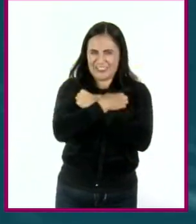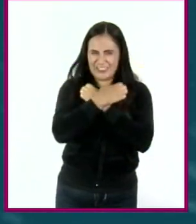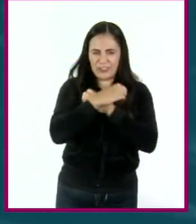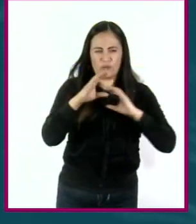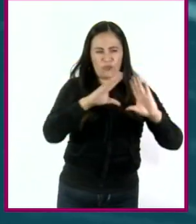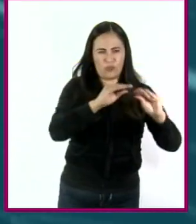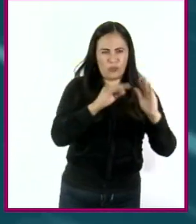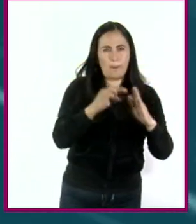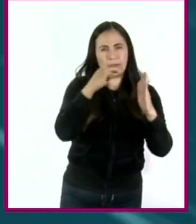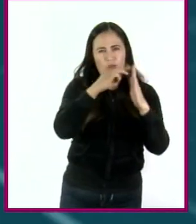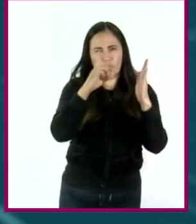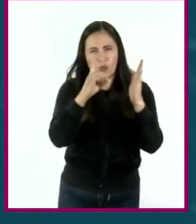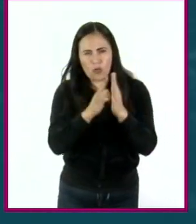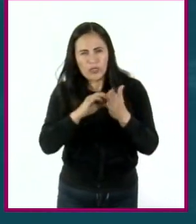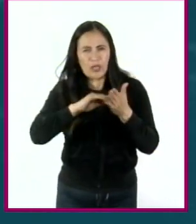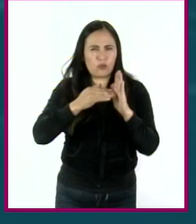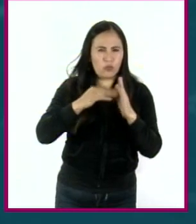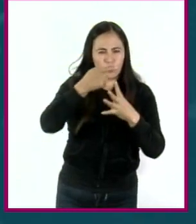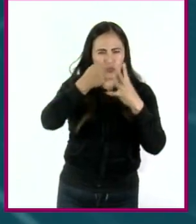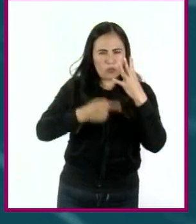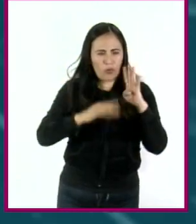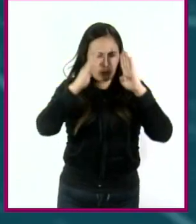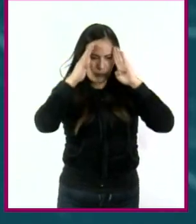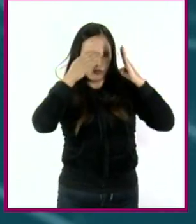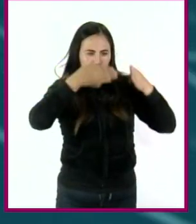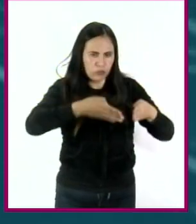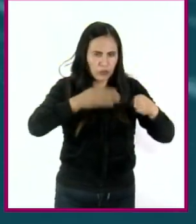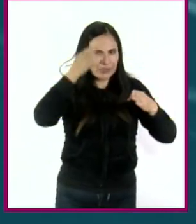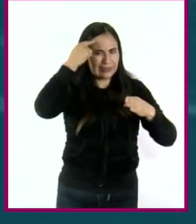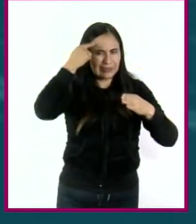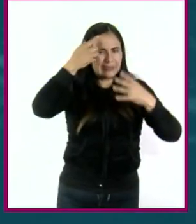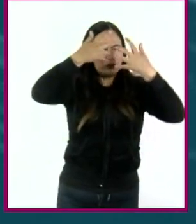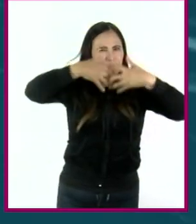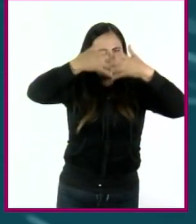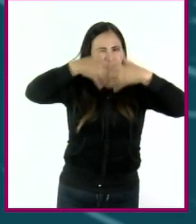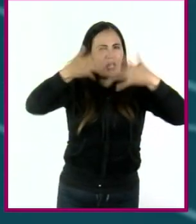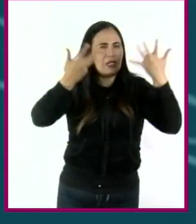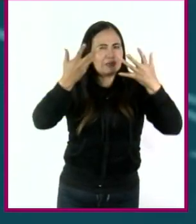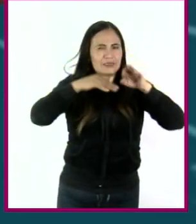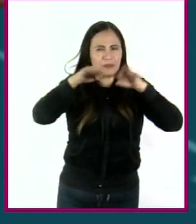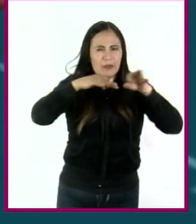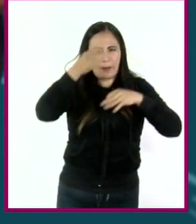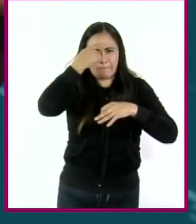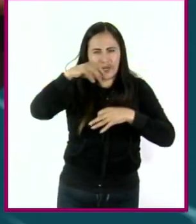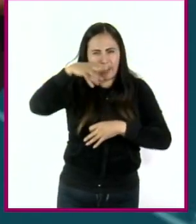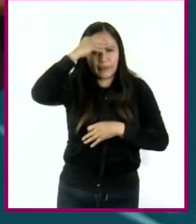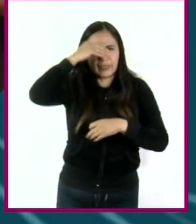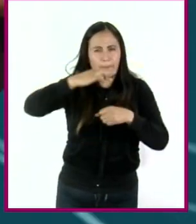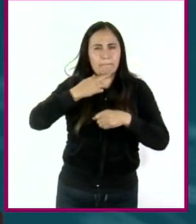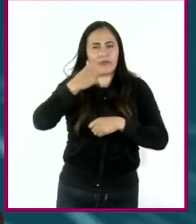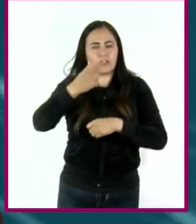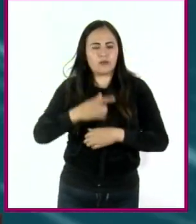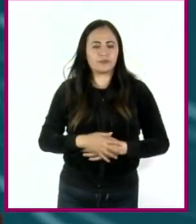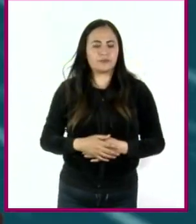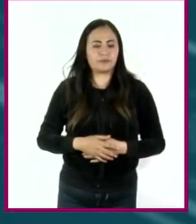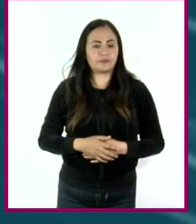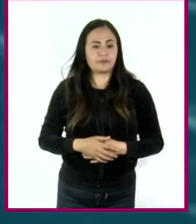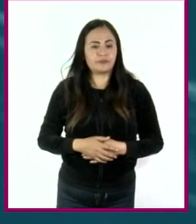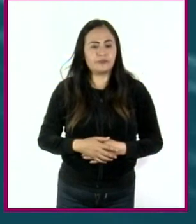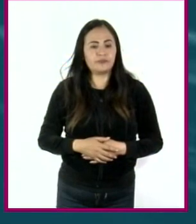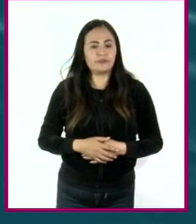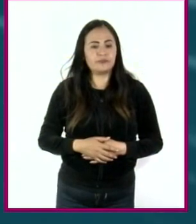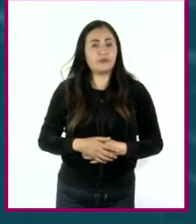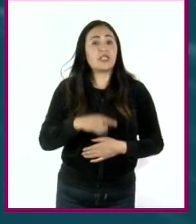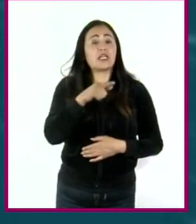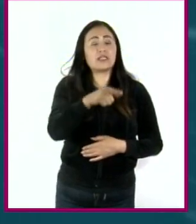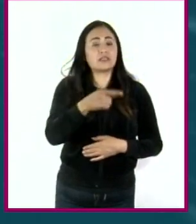estrategias y tecnologías centradas en el funcionamiento del cerebro para aprender mejor. Ahora yo. ¿Y qué es lo que busca